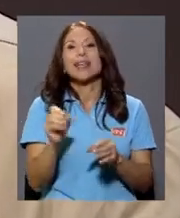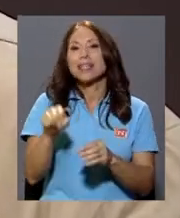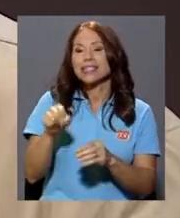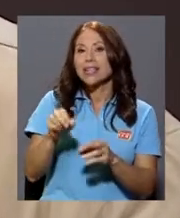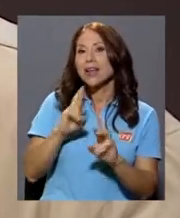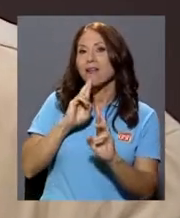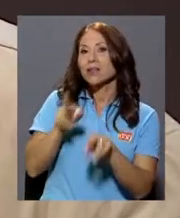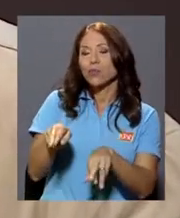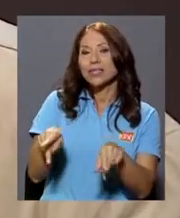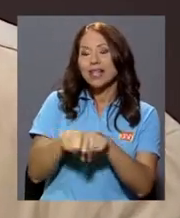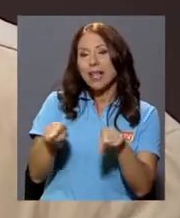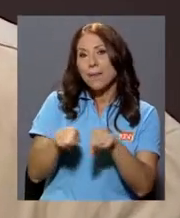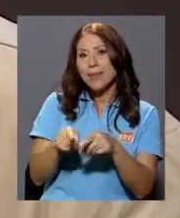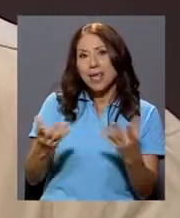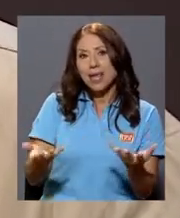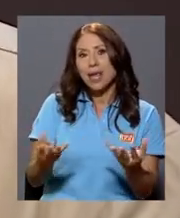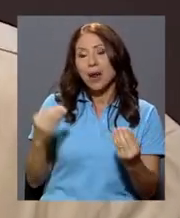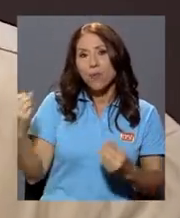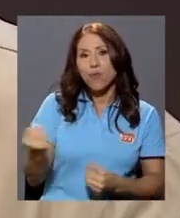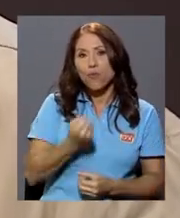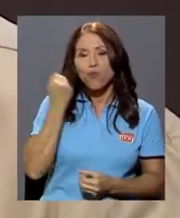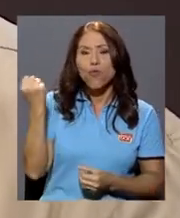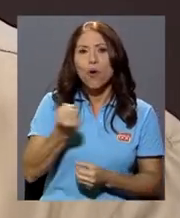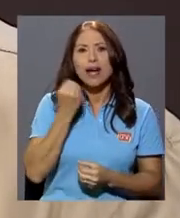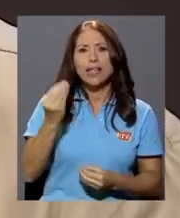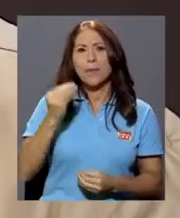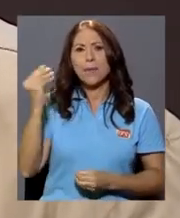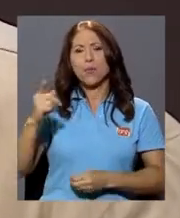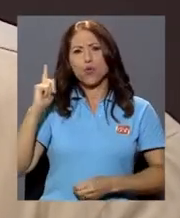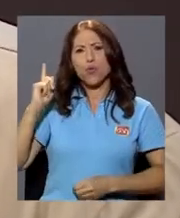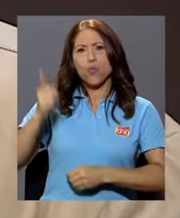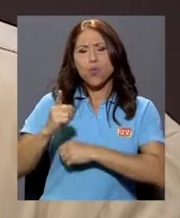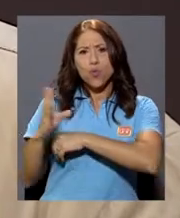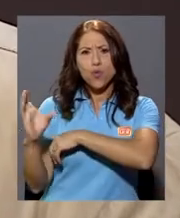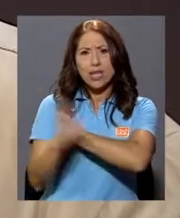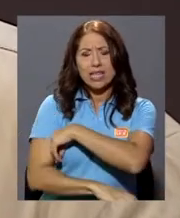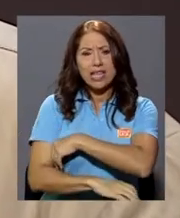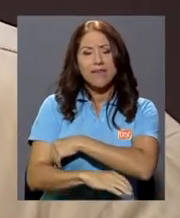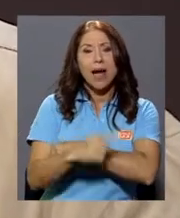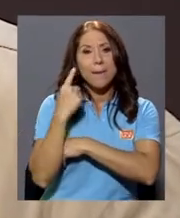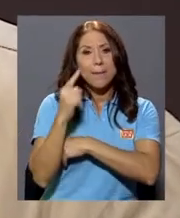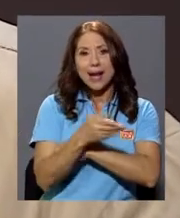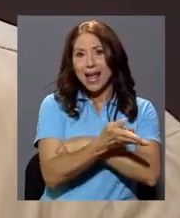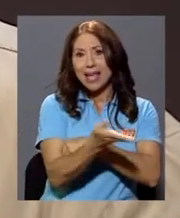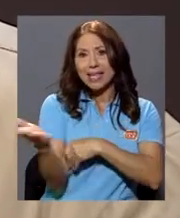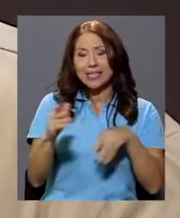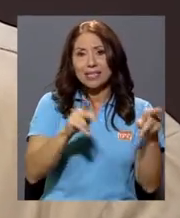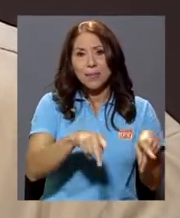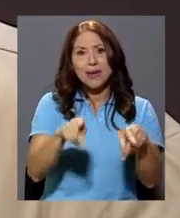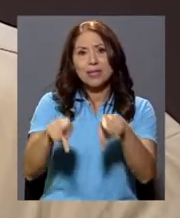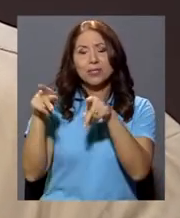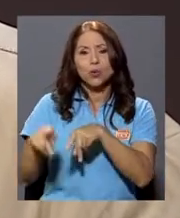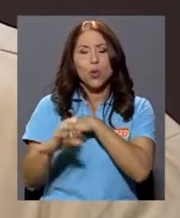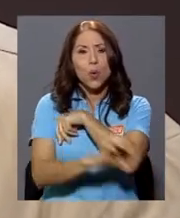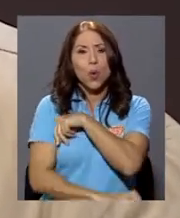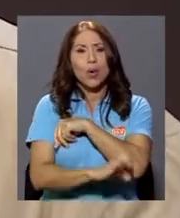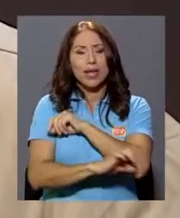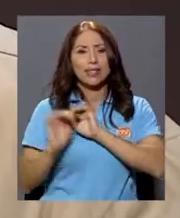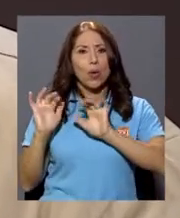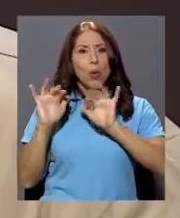La respuesta era también, digamos, muy fuerte, muy punitiva respecto a ese sector de